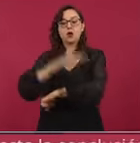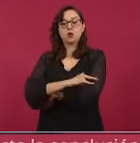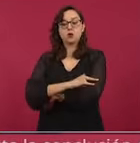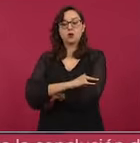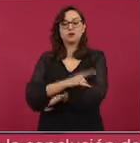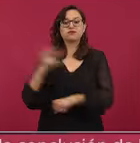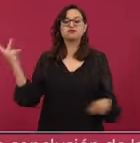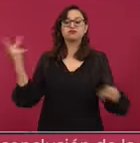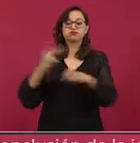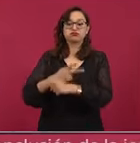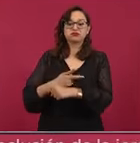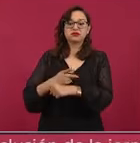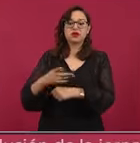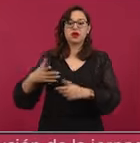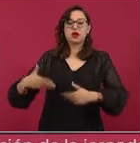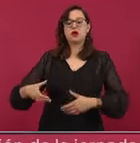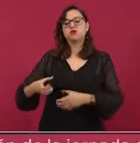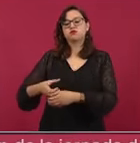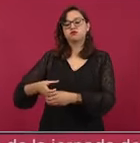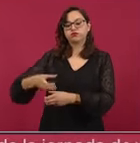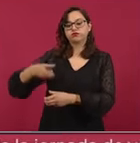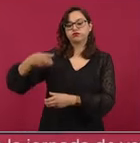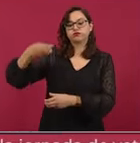unos espectaculares.